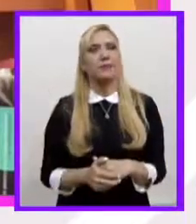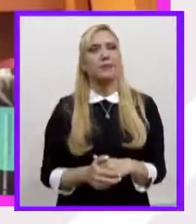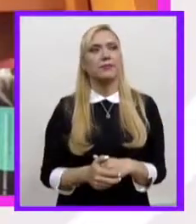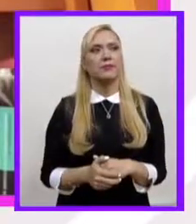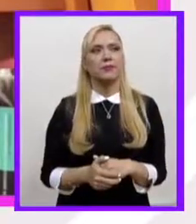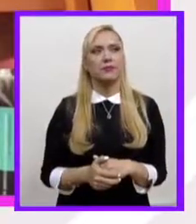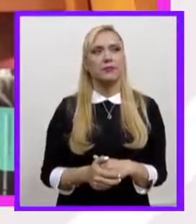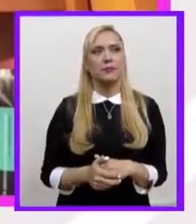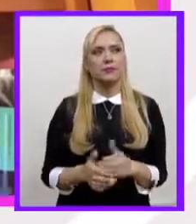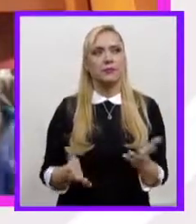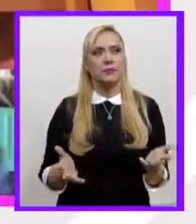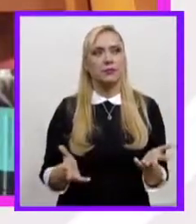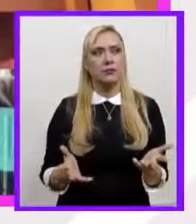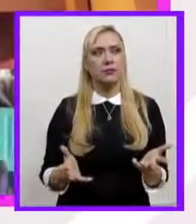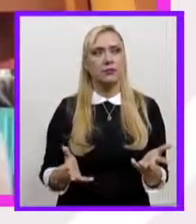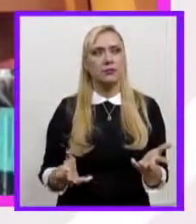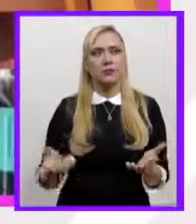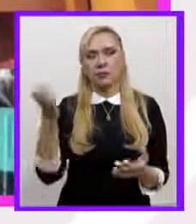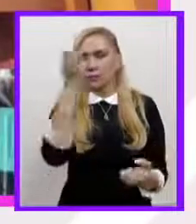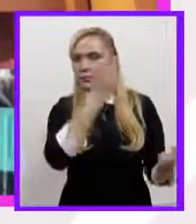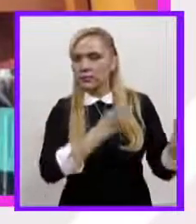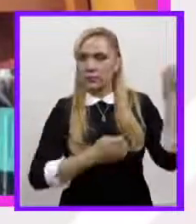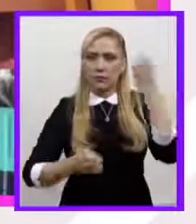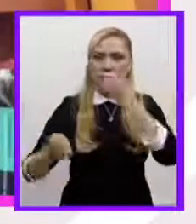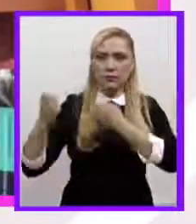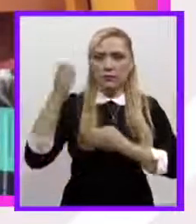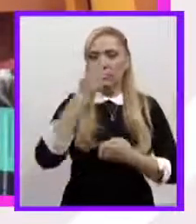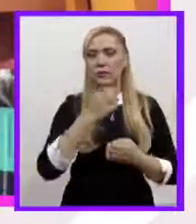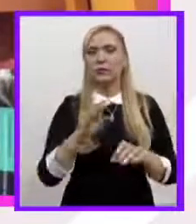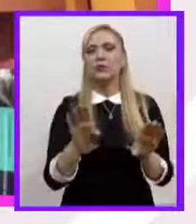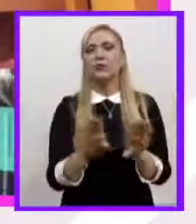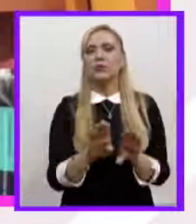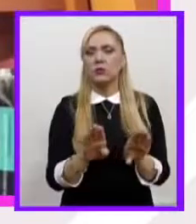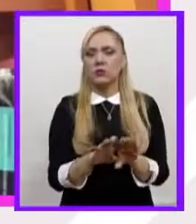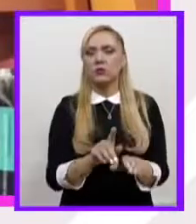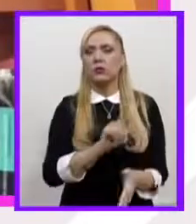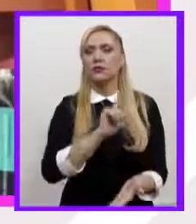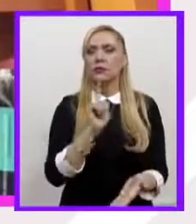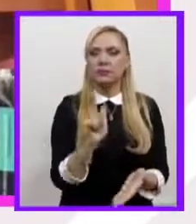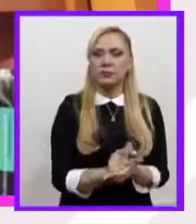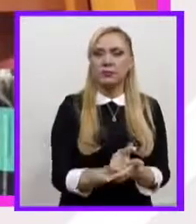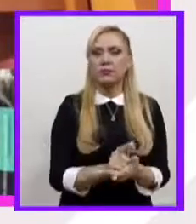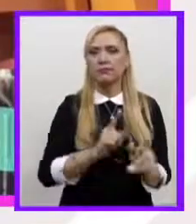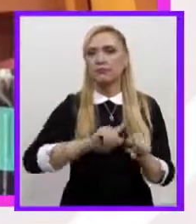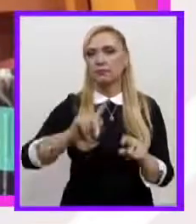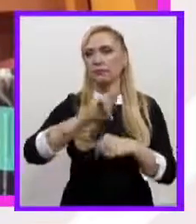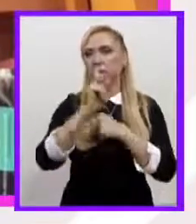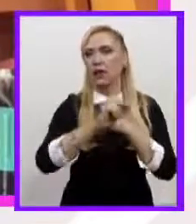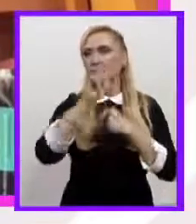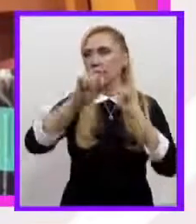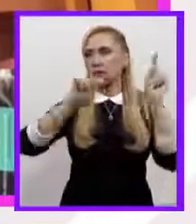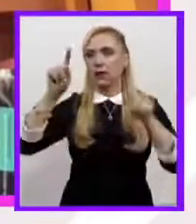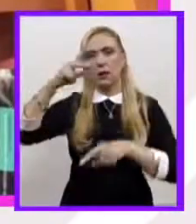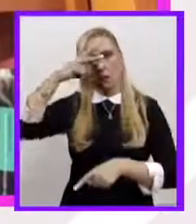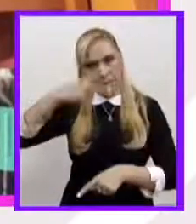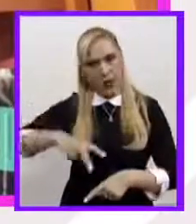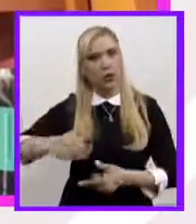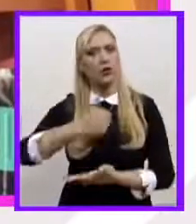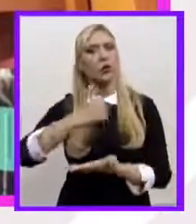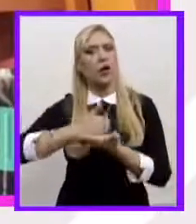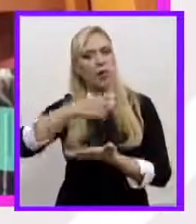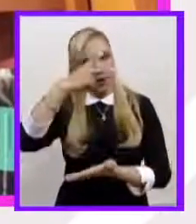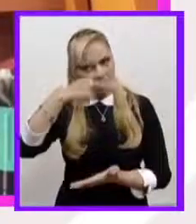en donde se hacía un análisis sobre políticas y legislación en varios países, incluido México y la Ciudad de